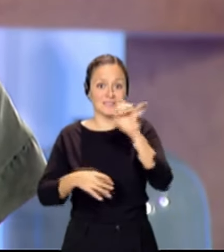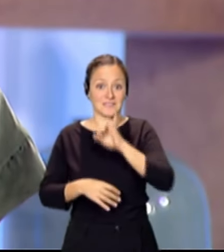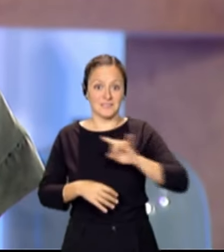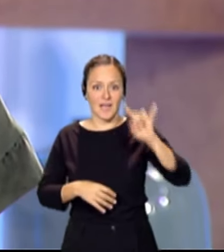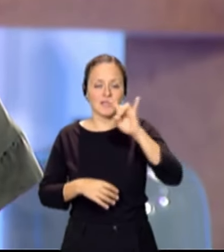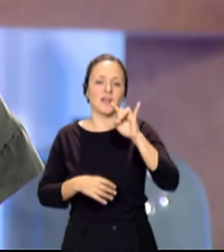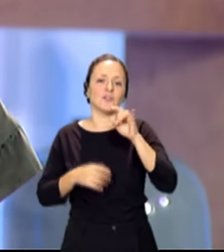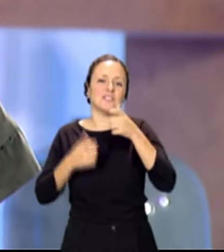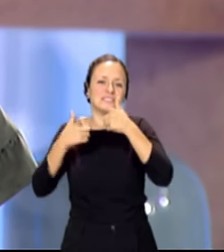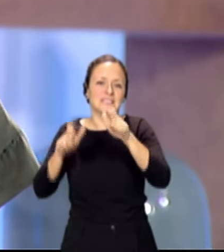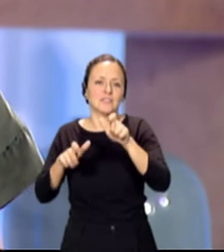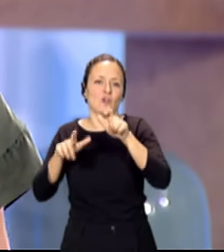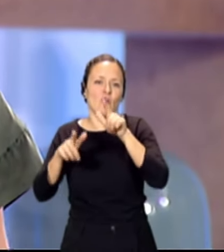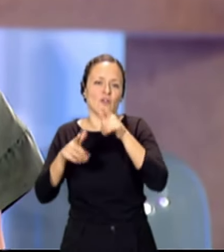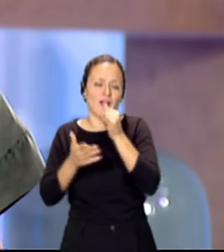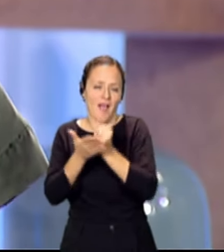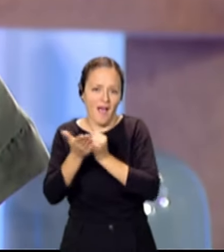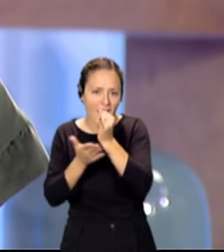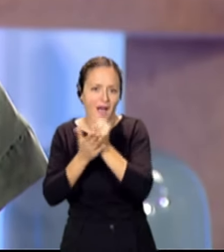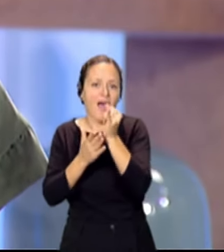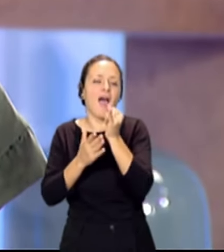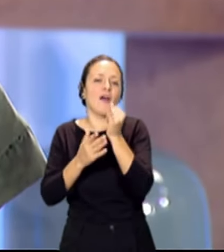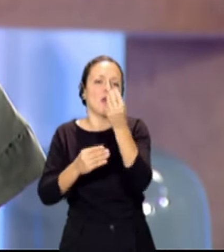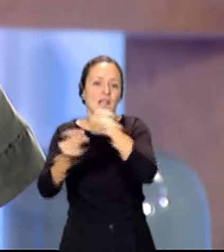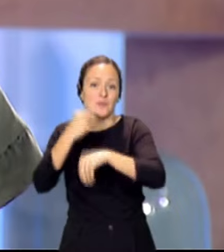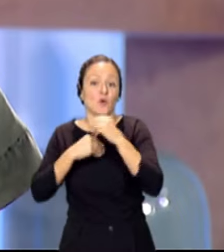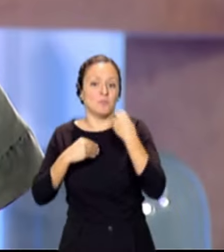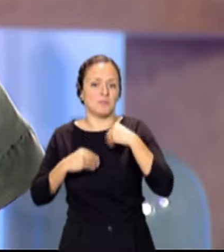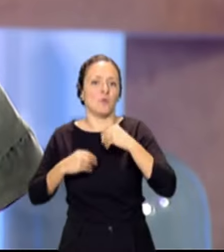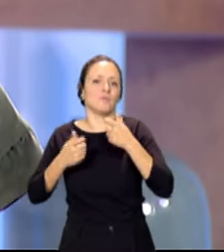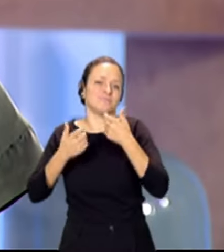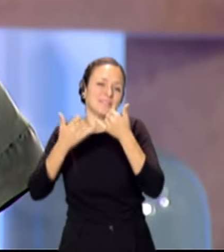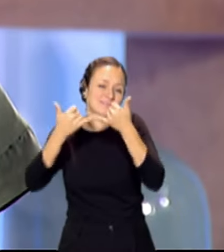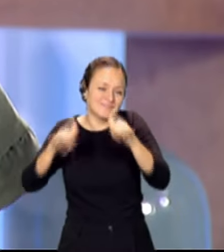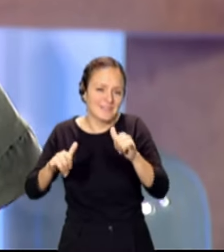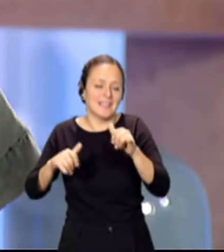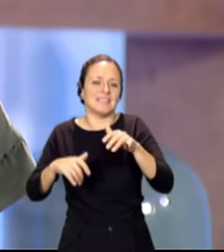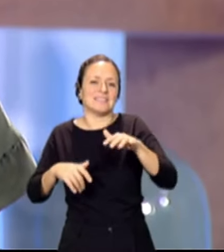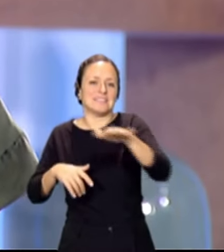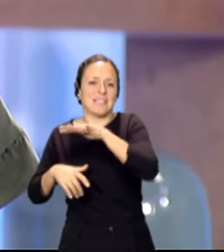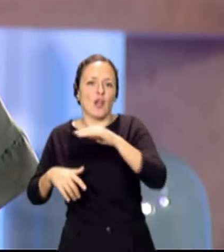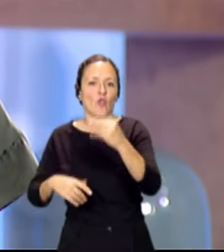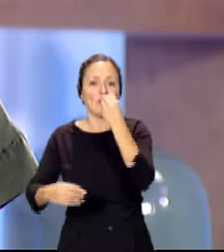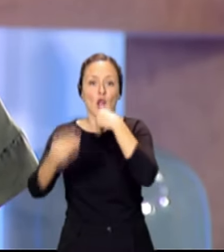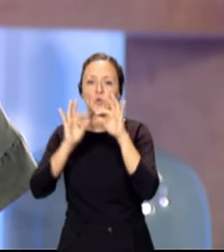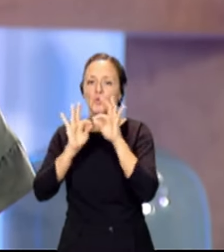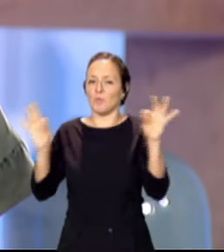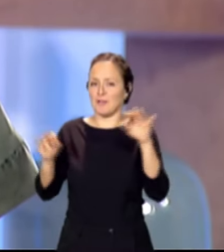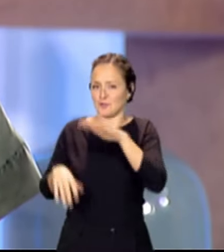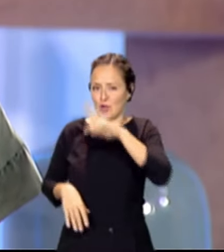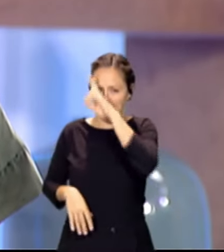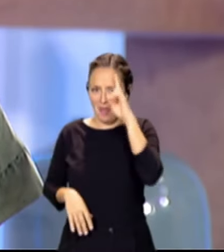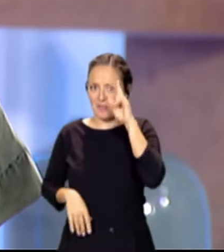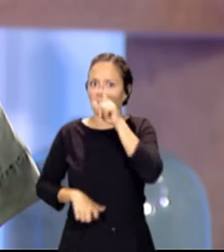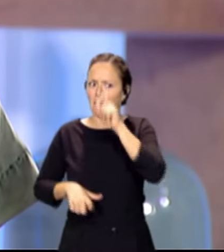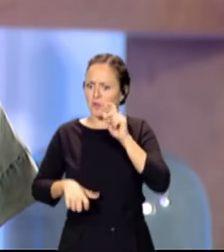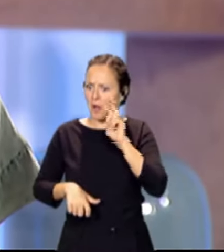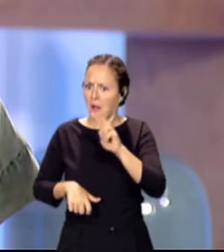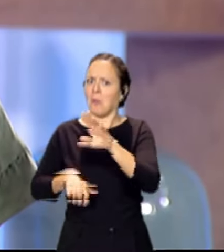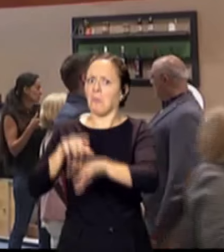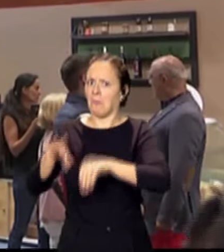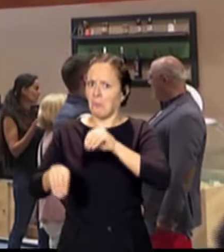agroalimentario de Canarias que han participado en una nueva edición del salón del gourmet de Madrid con una gran aceptación por parte de todo su público